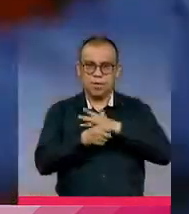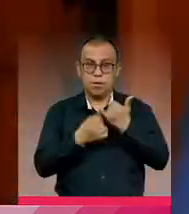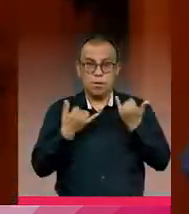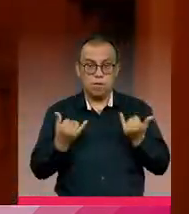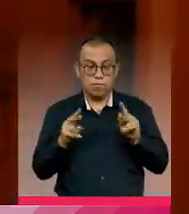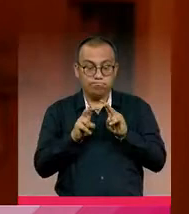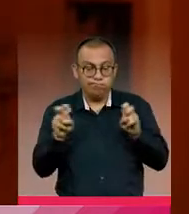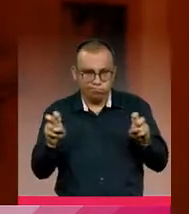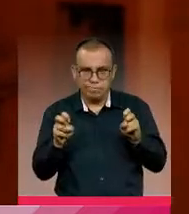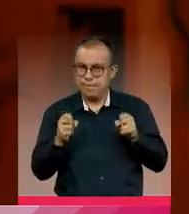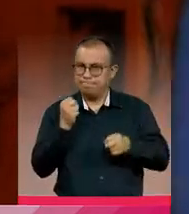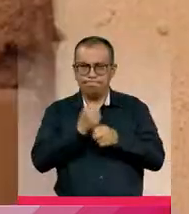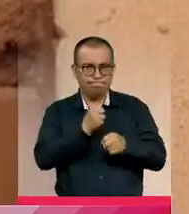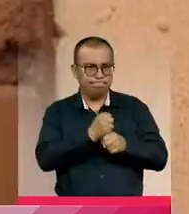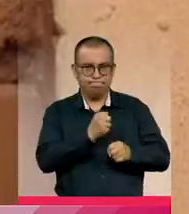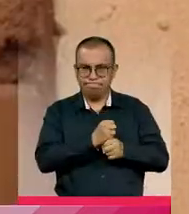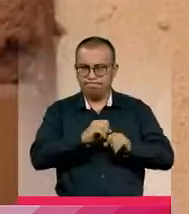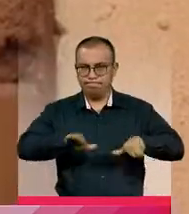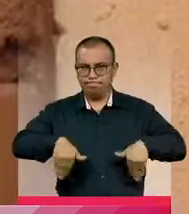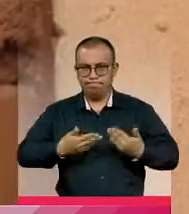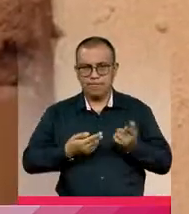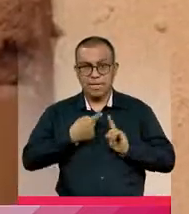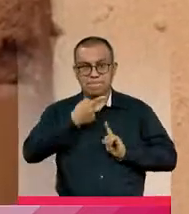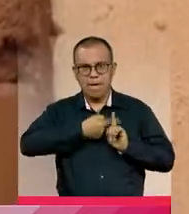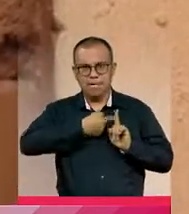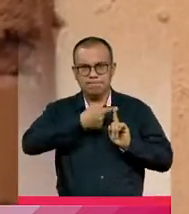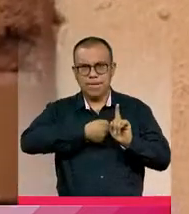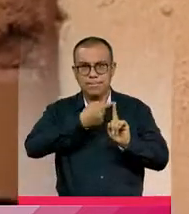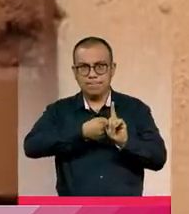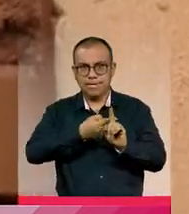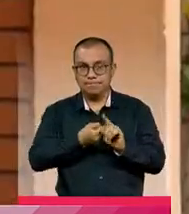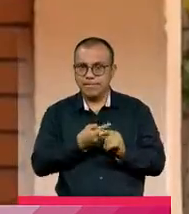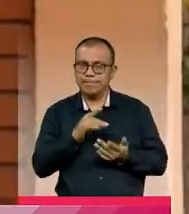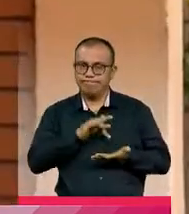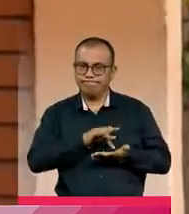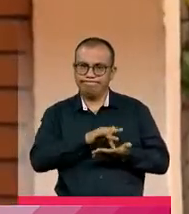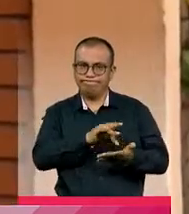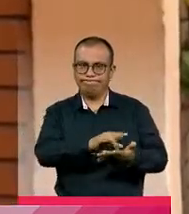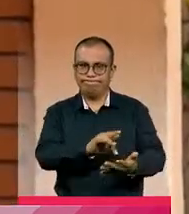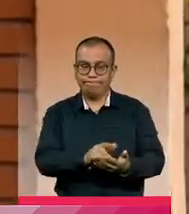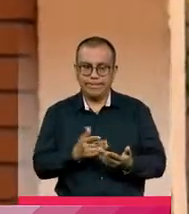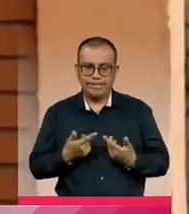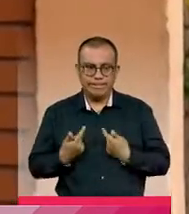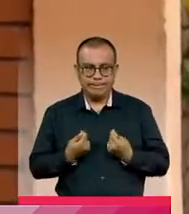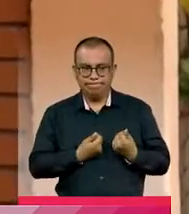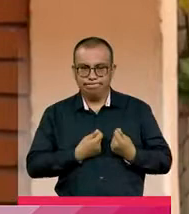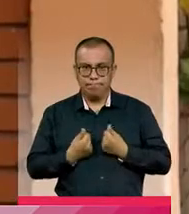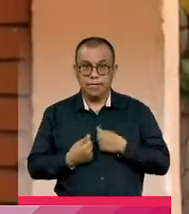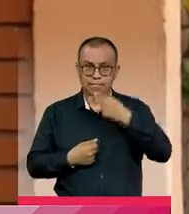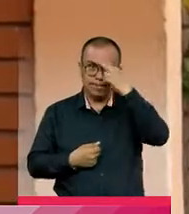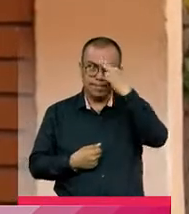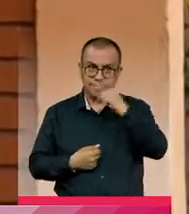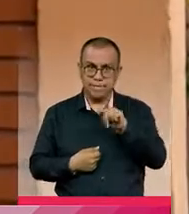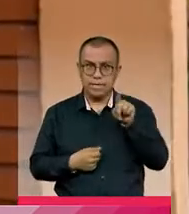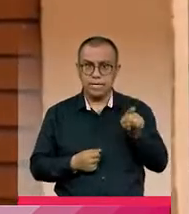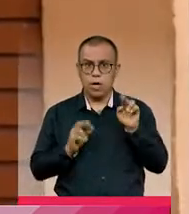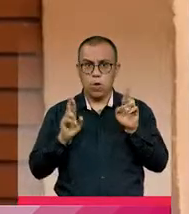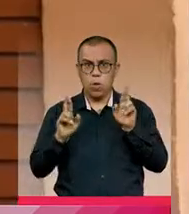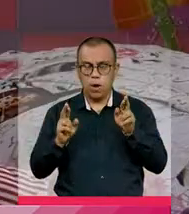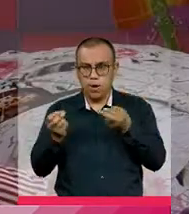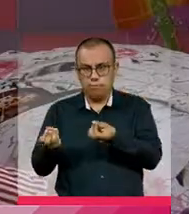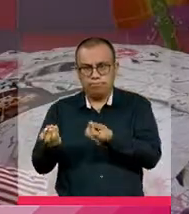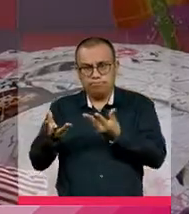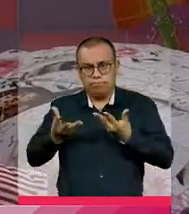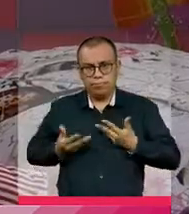momento se encuentra sin empleo y está debiendo varios meses de alquiler sin recursos se espera que su hija sea una de las beneficiadas